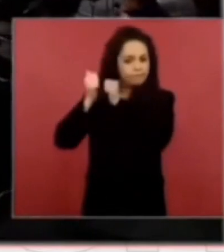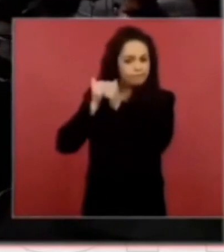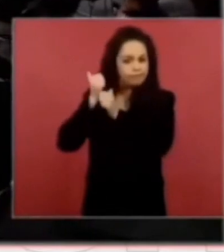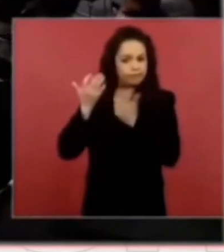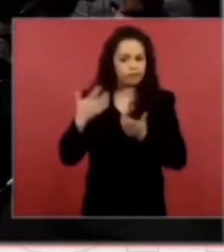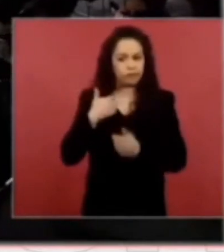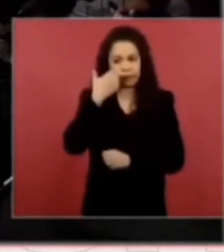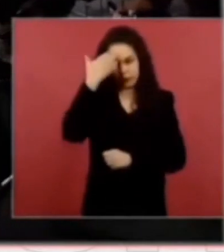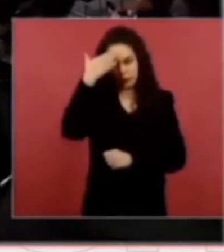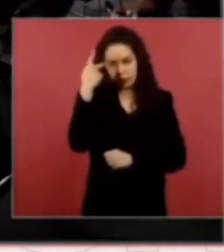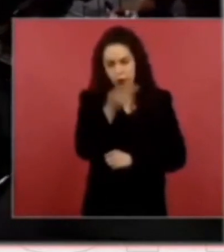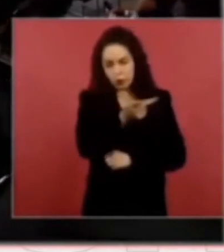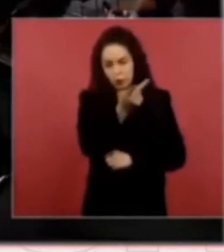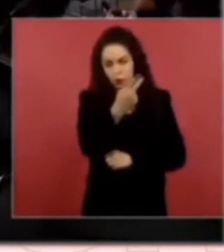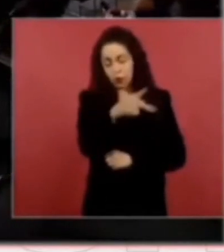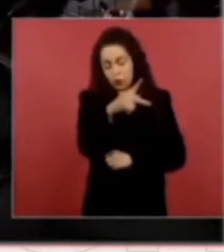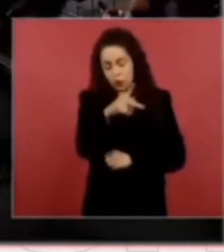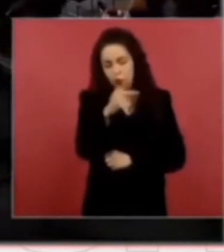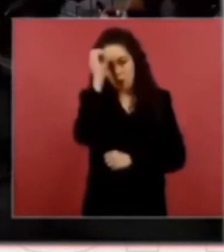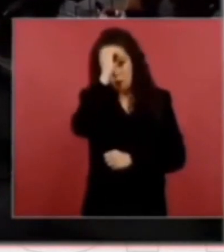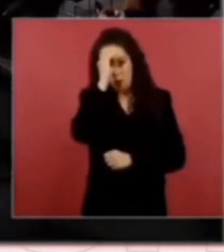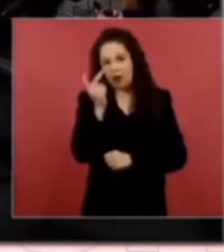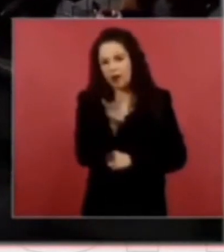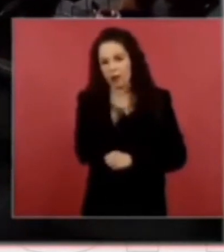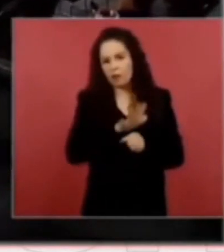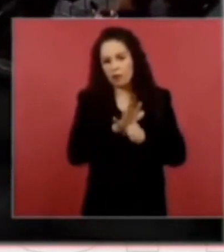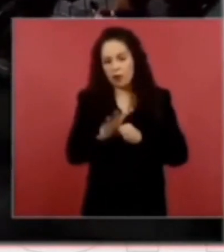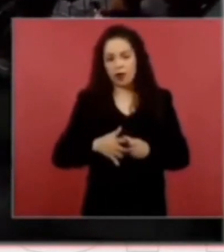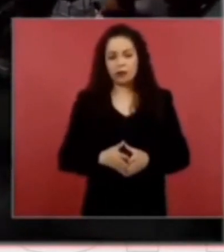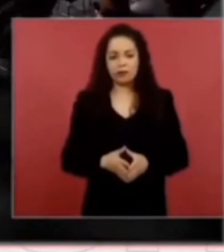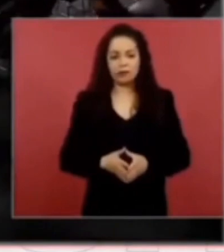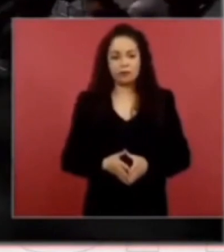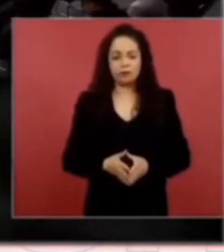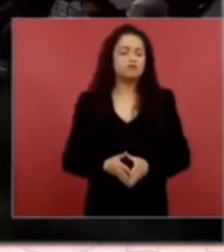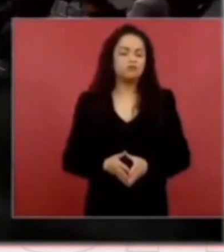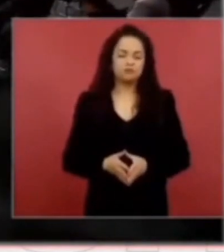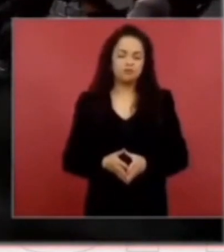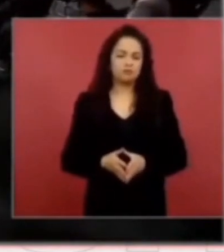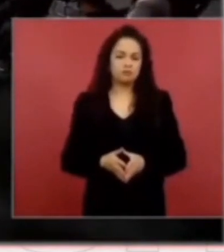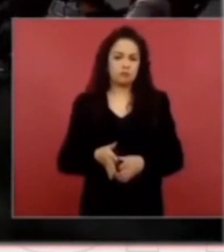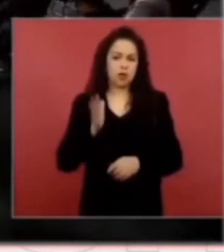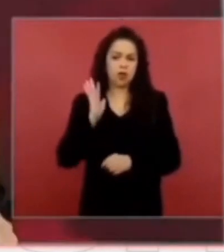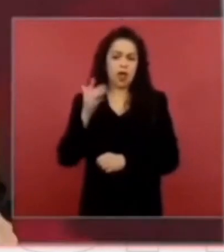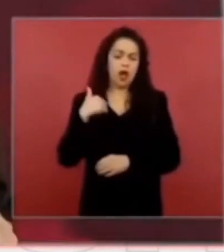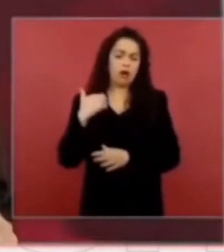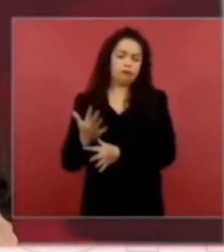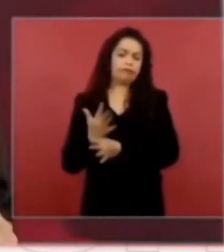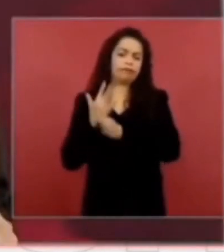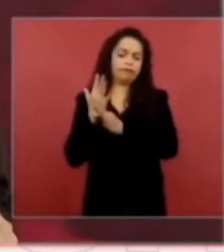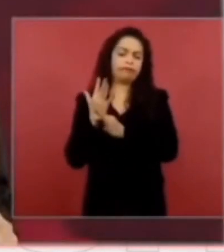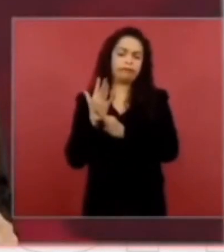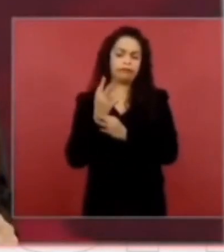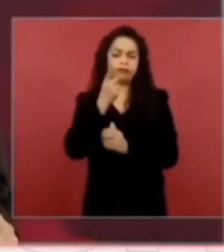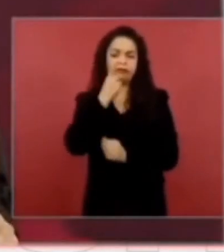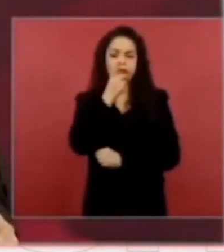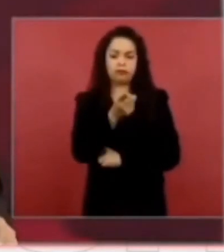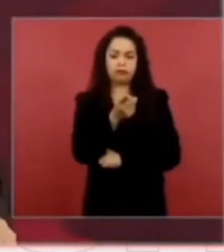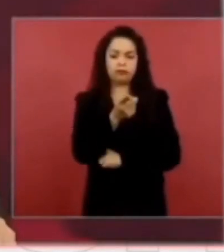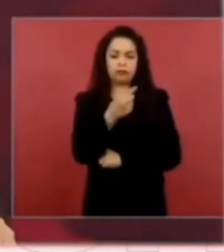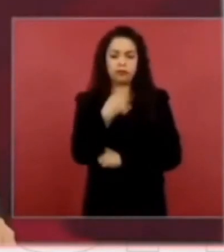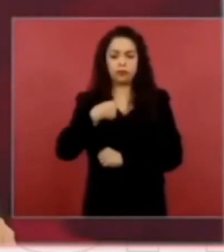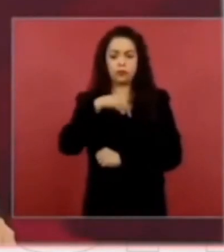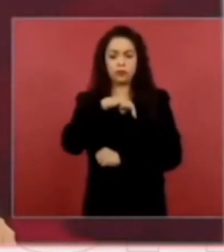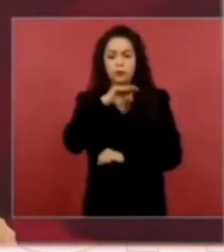quisiera conocer su postura personal. Pues ya se definió nuestra postura. Nosotros estamos a